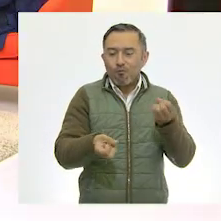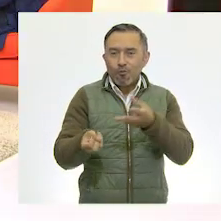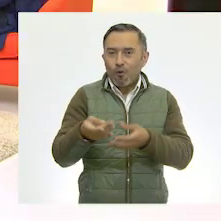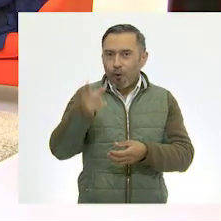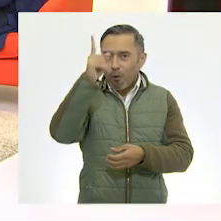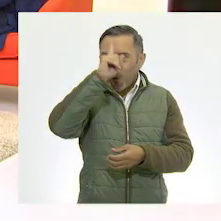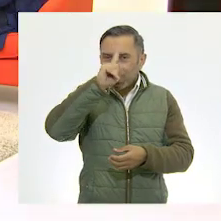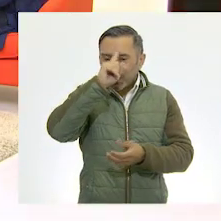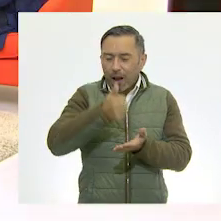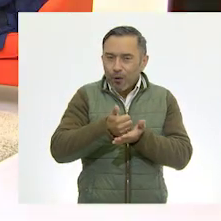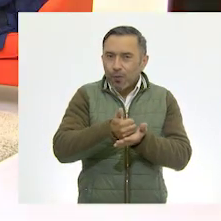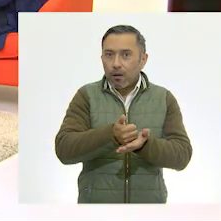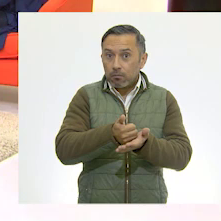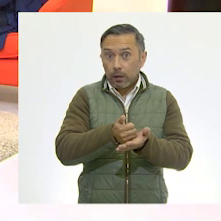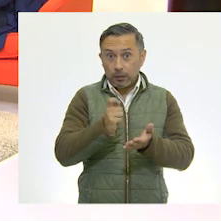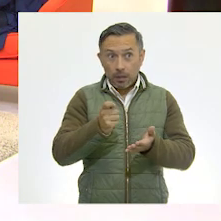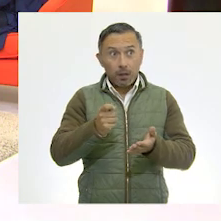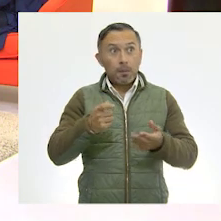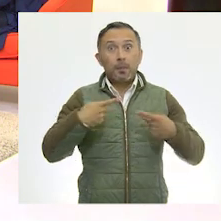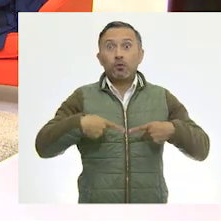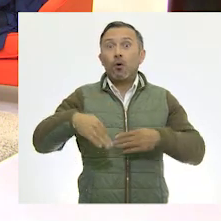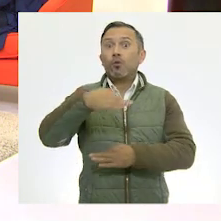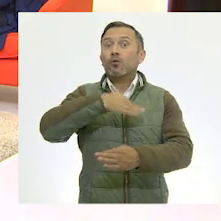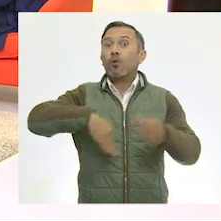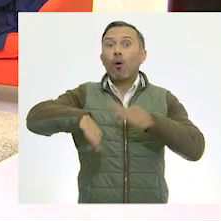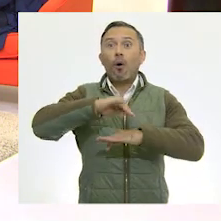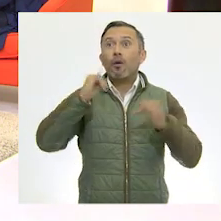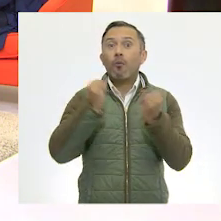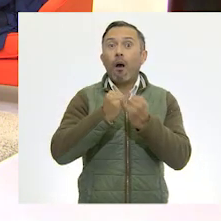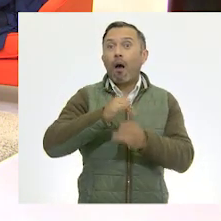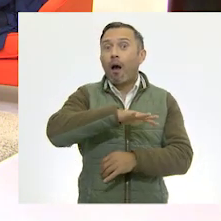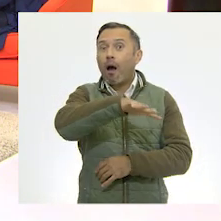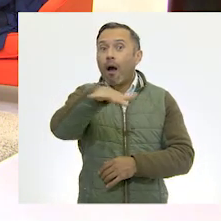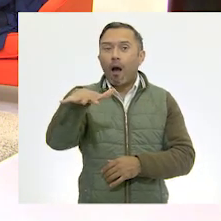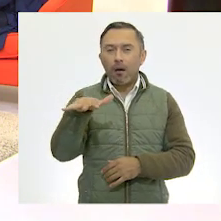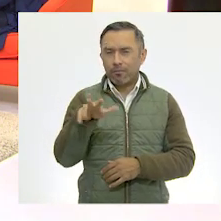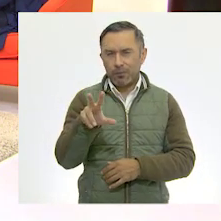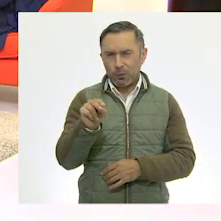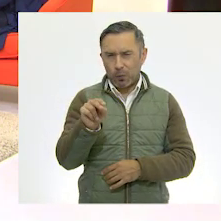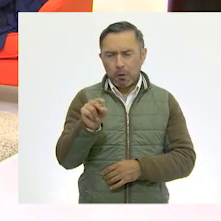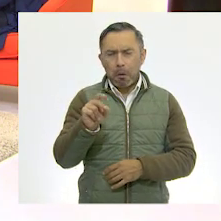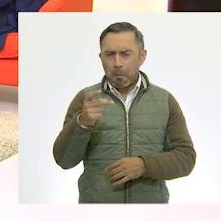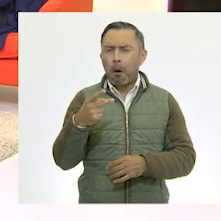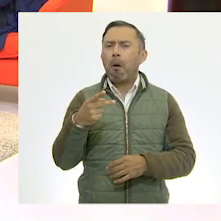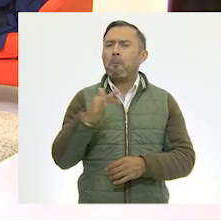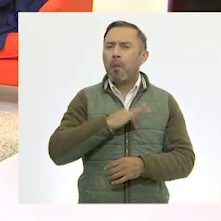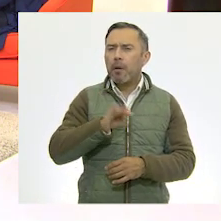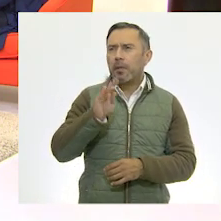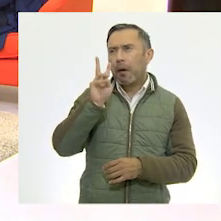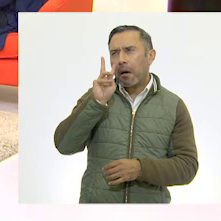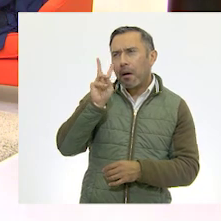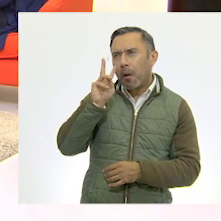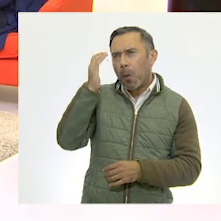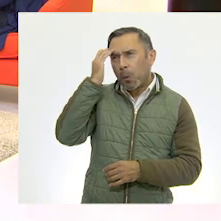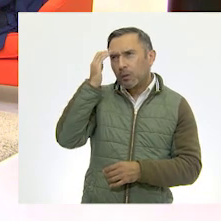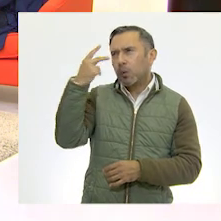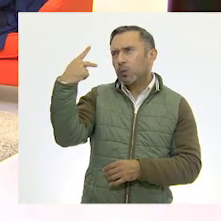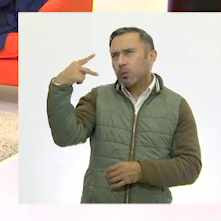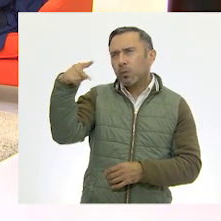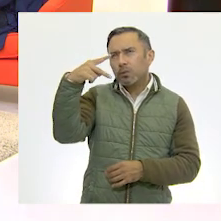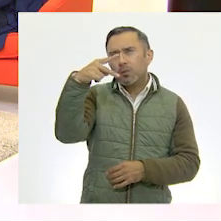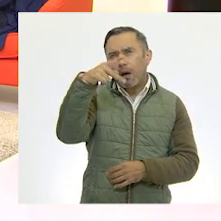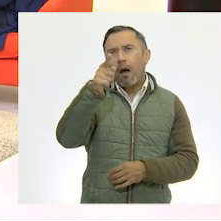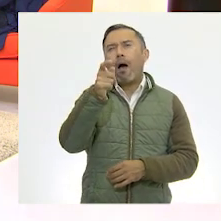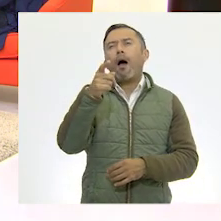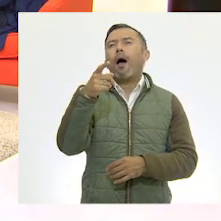que no se pueden generalizar estos, siempre es bueno conocer una variedad de ellos para trabajar con el que mejor se adecue a